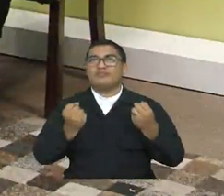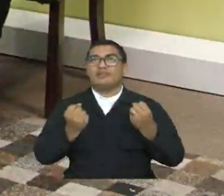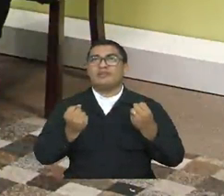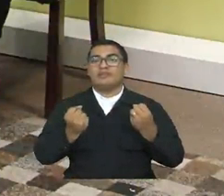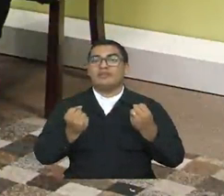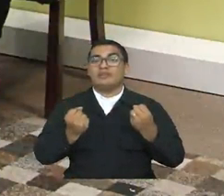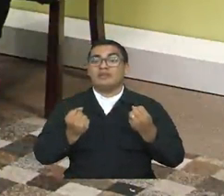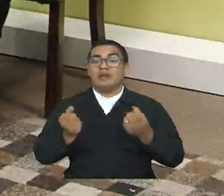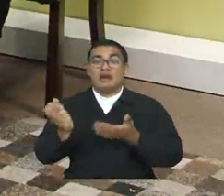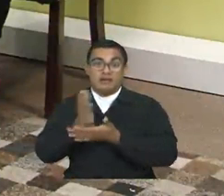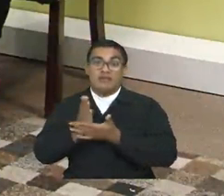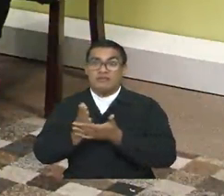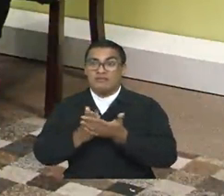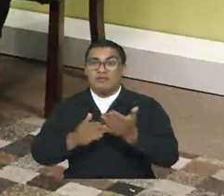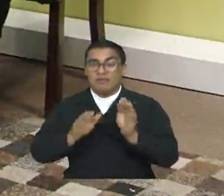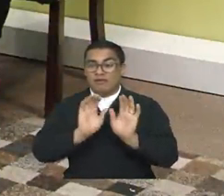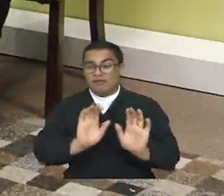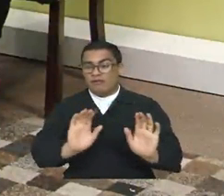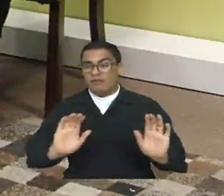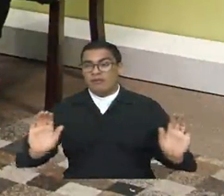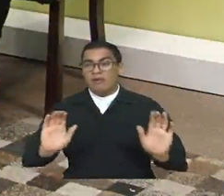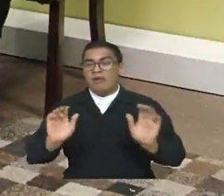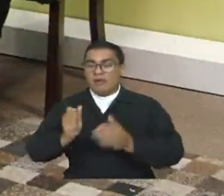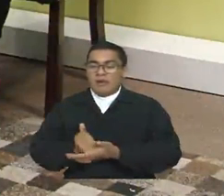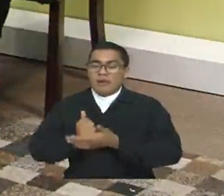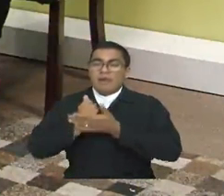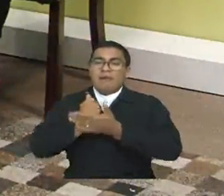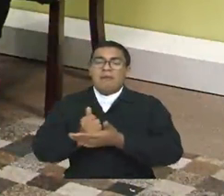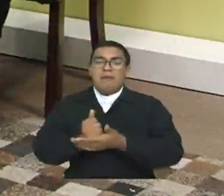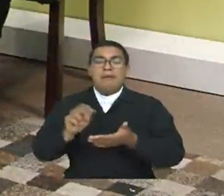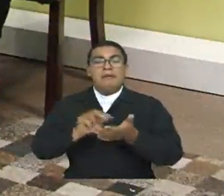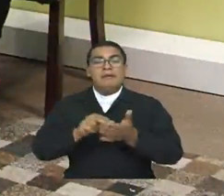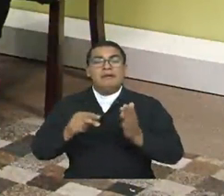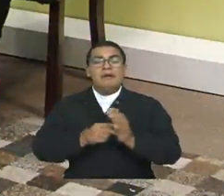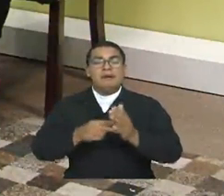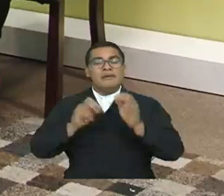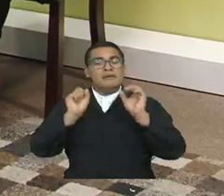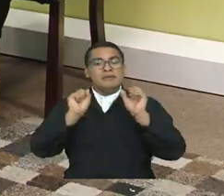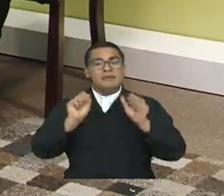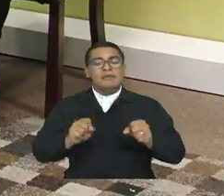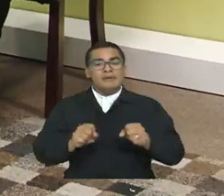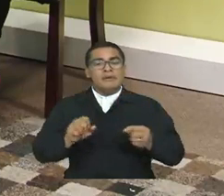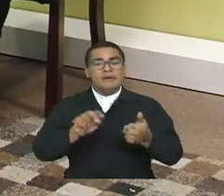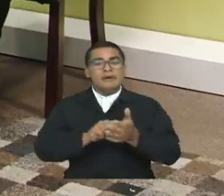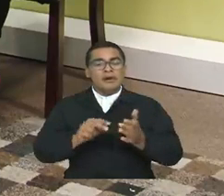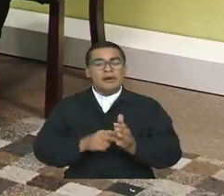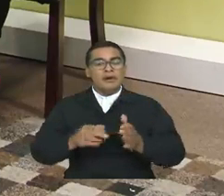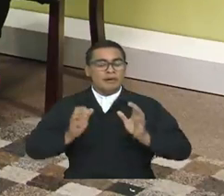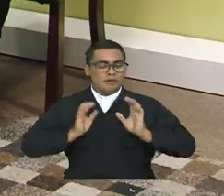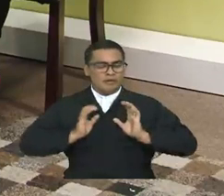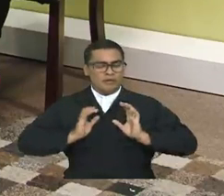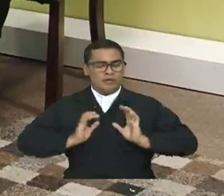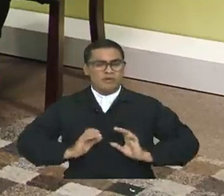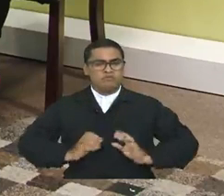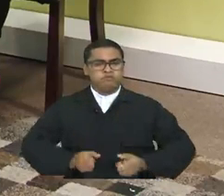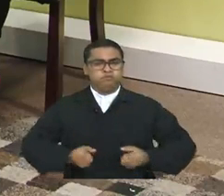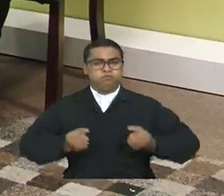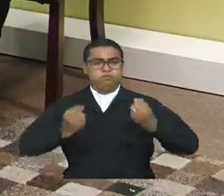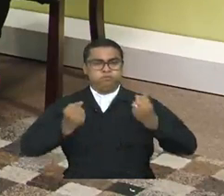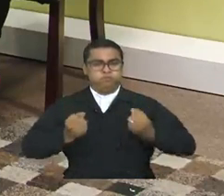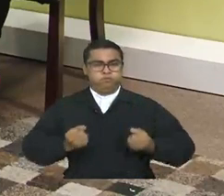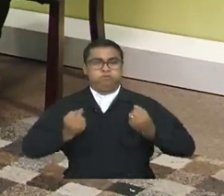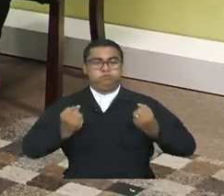hay niños que vienen a ayudarles tanto para la actividad física, les viene a ayudar tanto